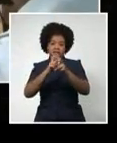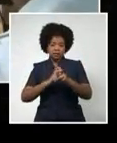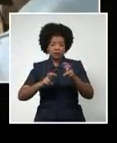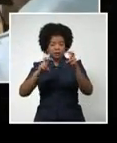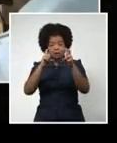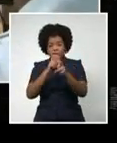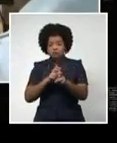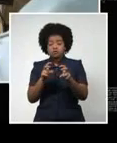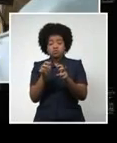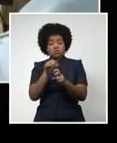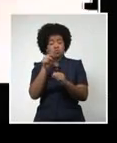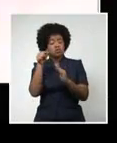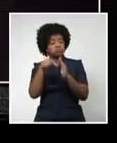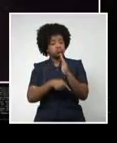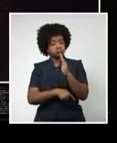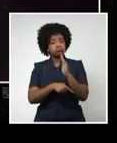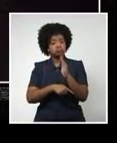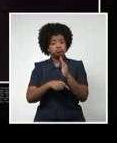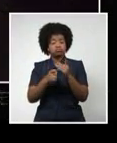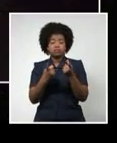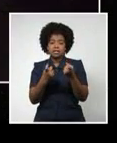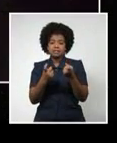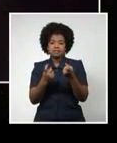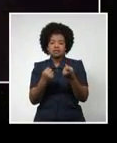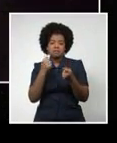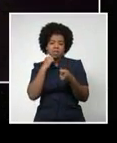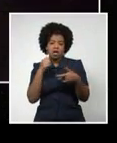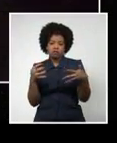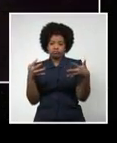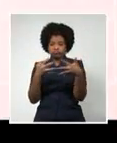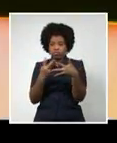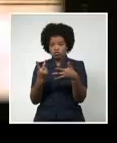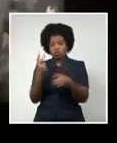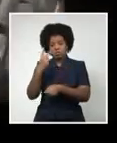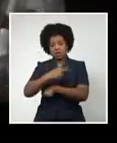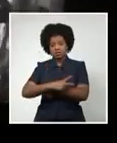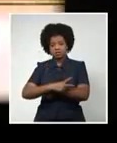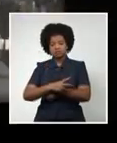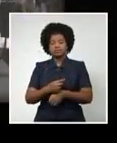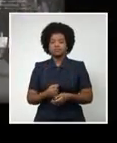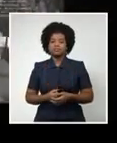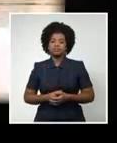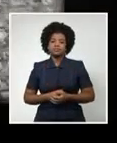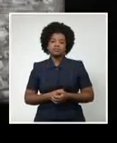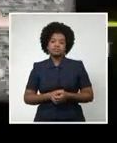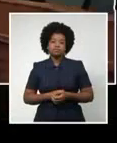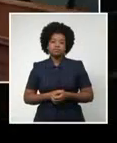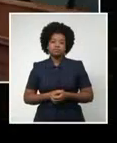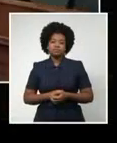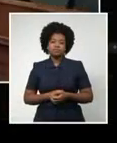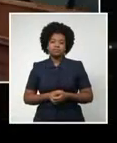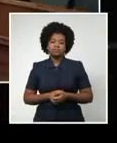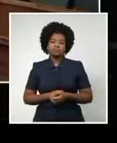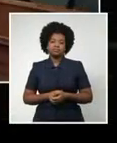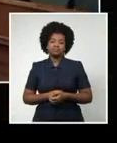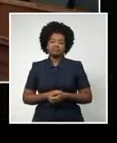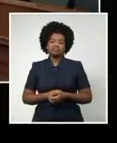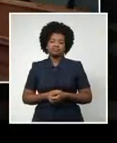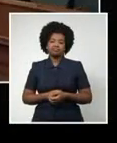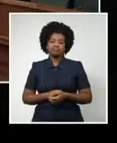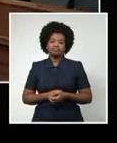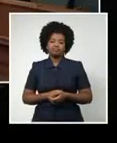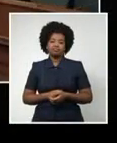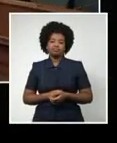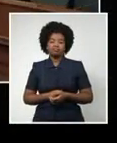y recalcaba la necesidad de un involucramiento más eficiente de Estados Unidos. En Estados